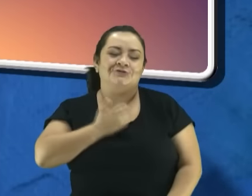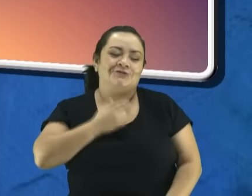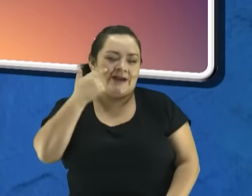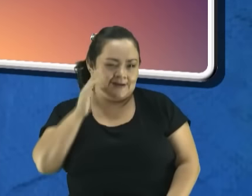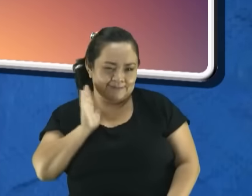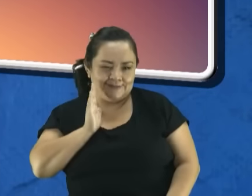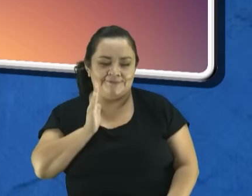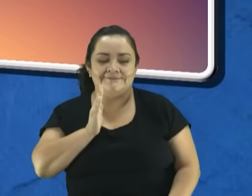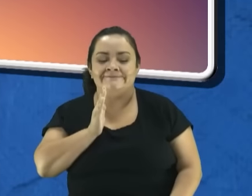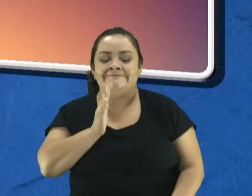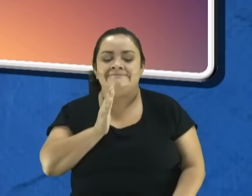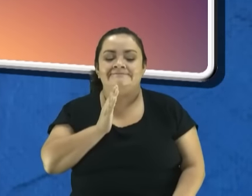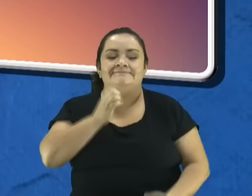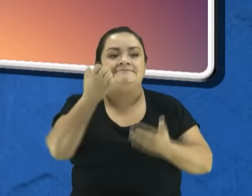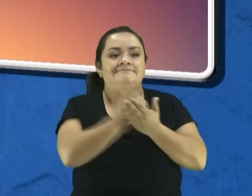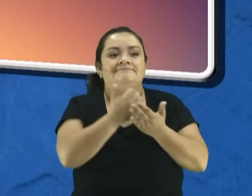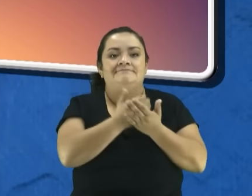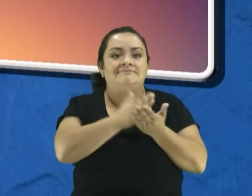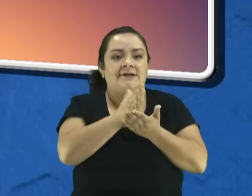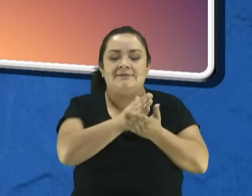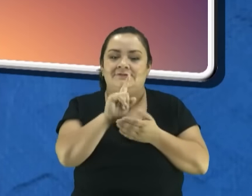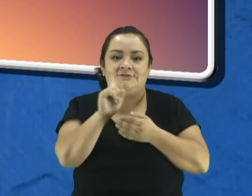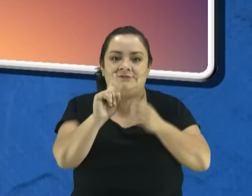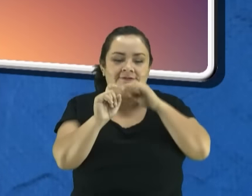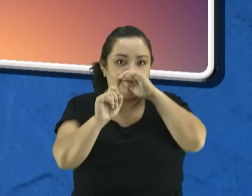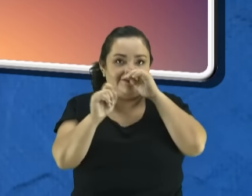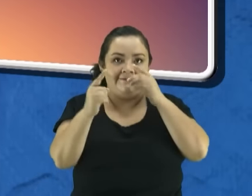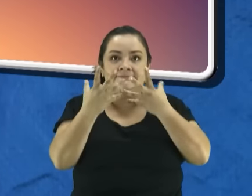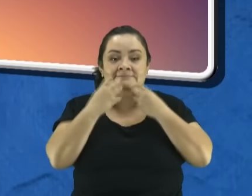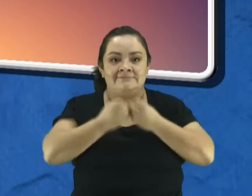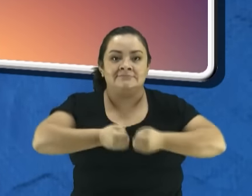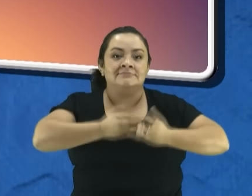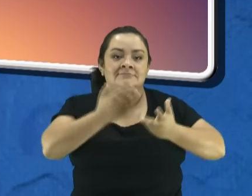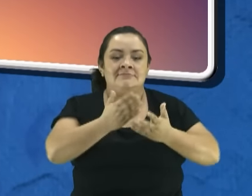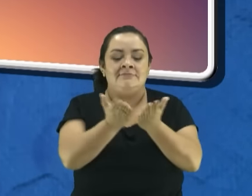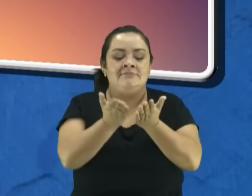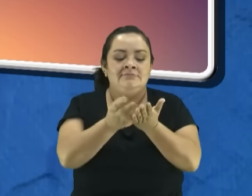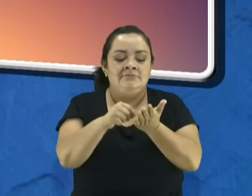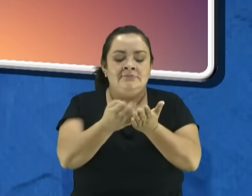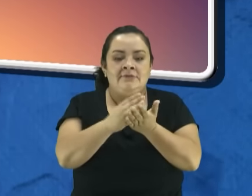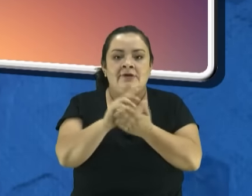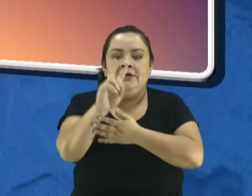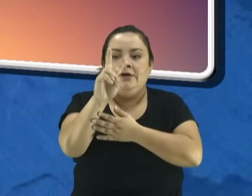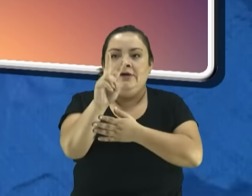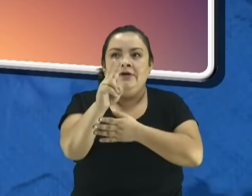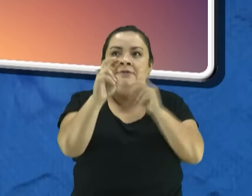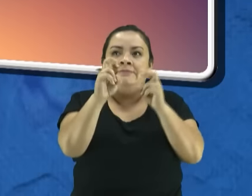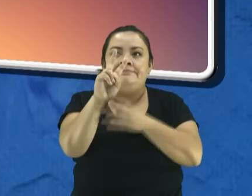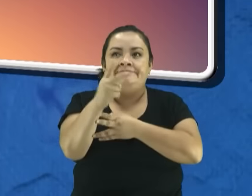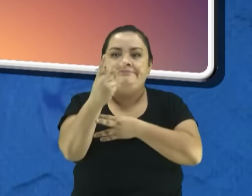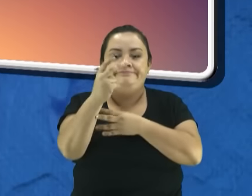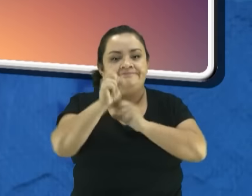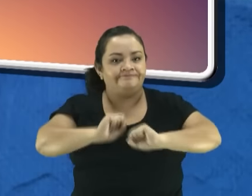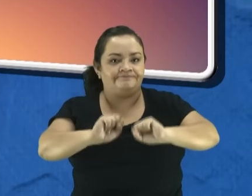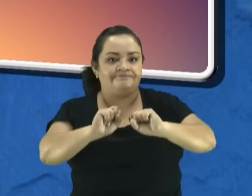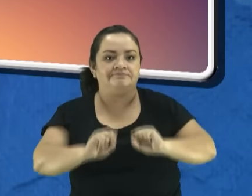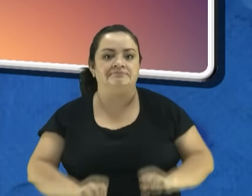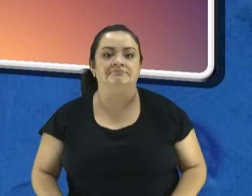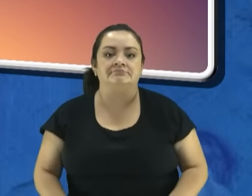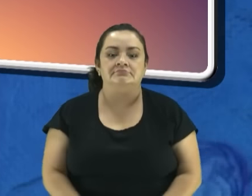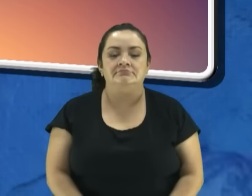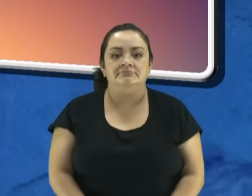evangelio porque hablamos de la muerte y creemos que todo termina ahí quiero contarle que la Biblia habla de algo que se llama la segunda muerte esto es